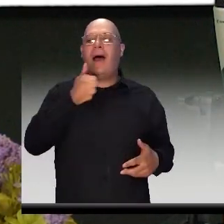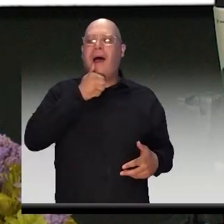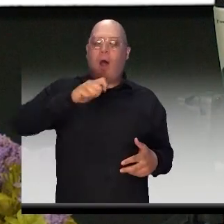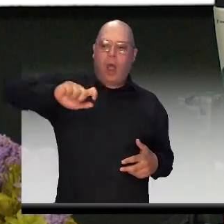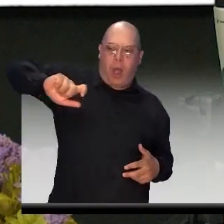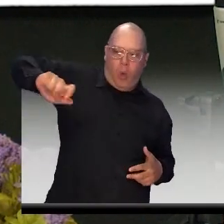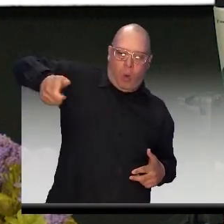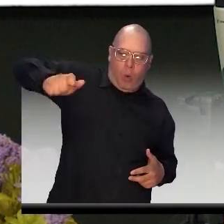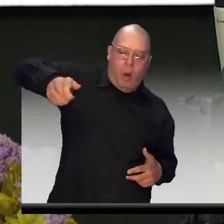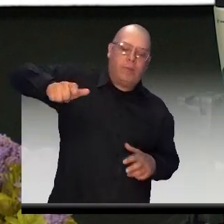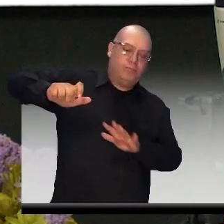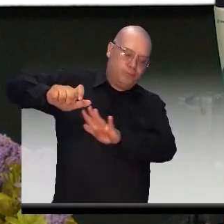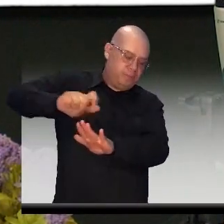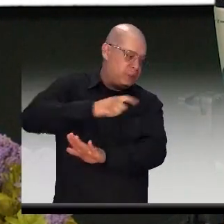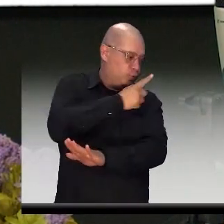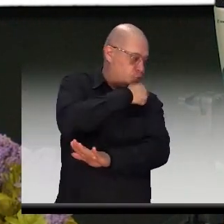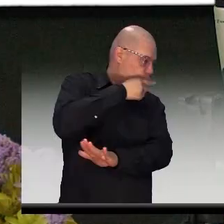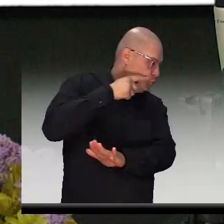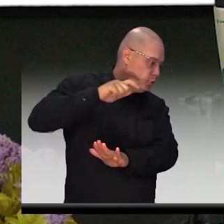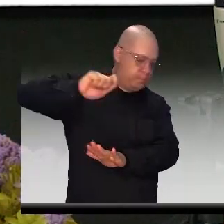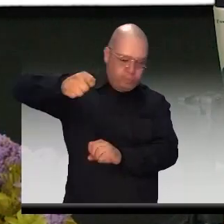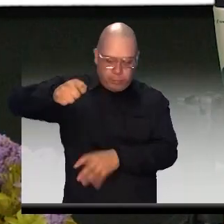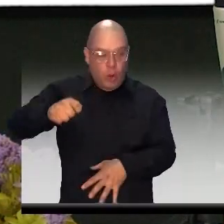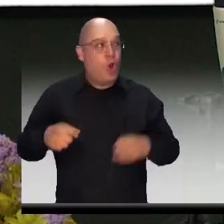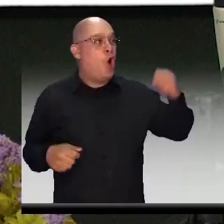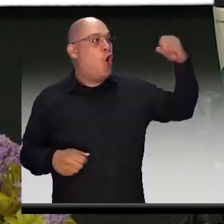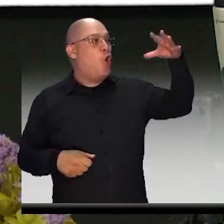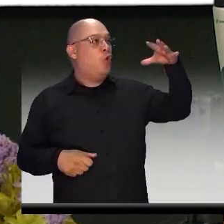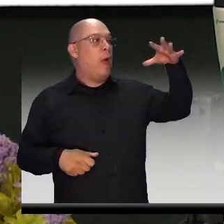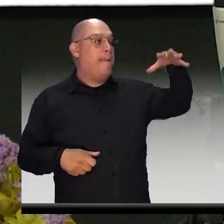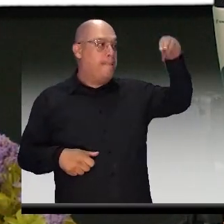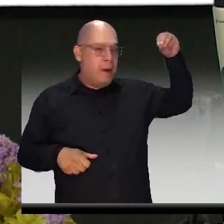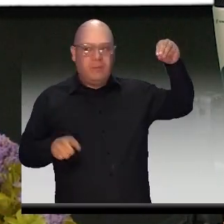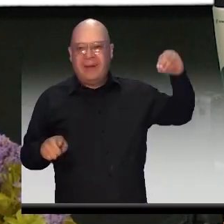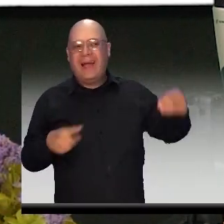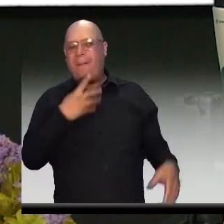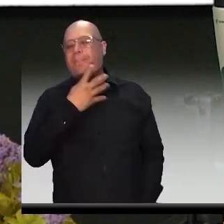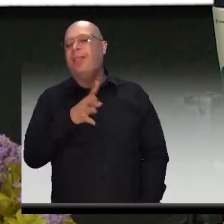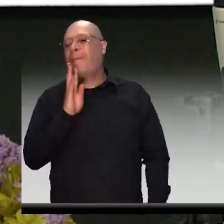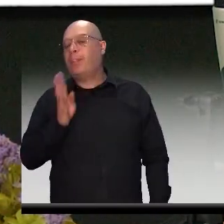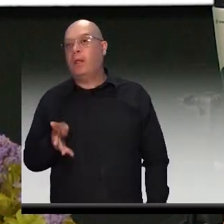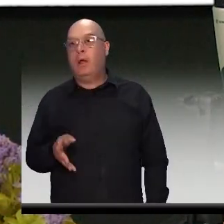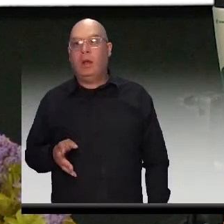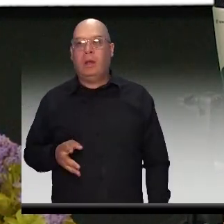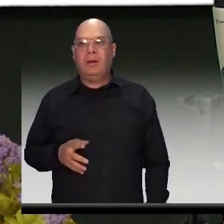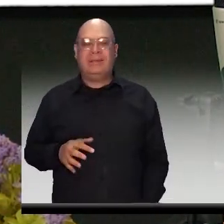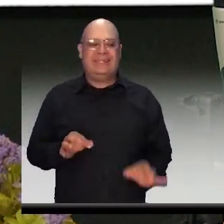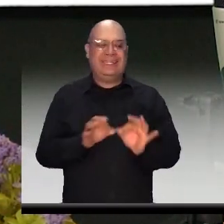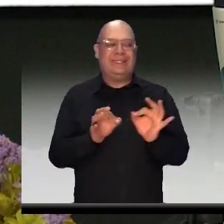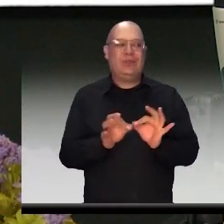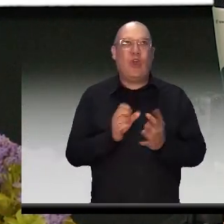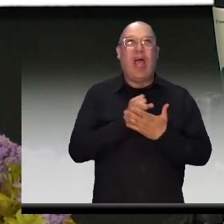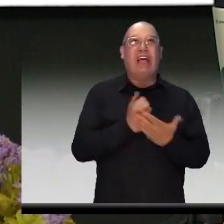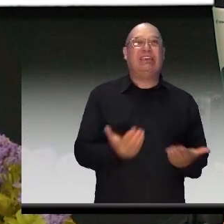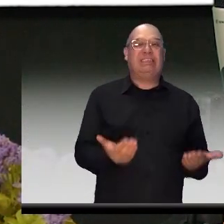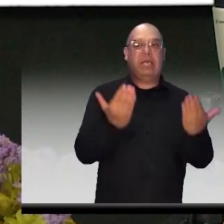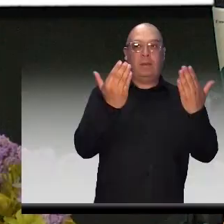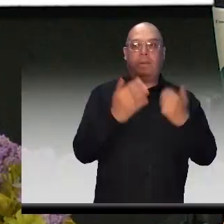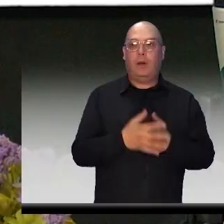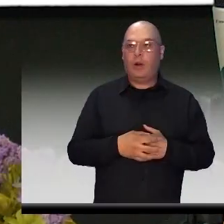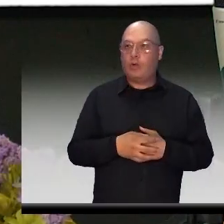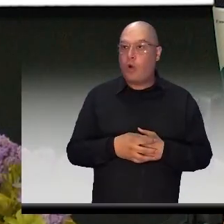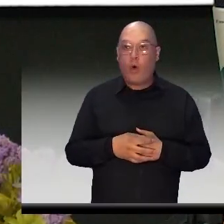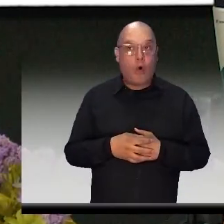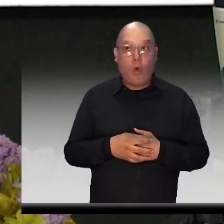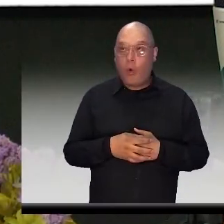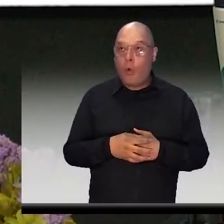todo, o apagar un bombillo, pero creemos que eso son acciones muy mínimas que no van a, como a terminar, uno dice, ay,